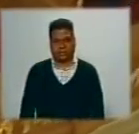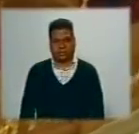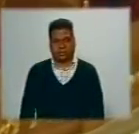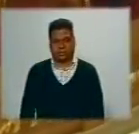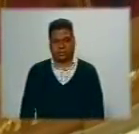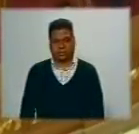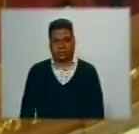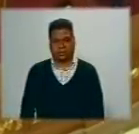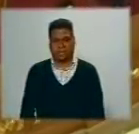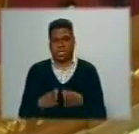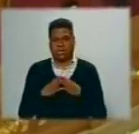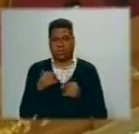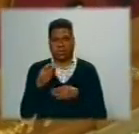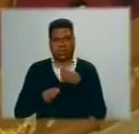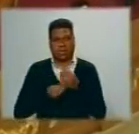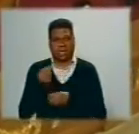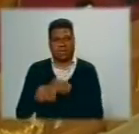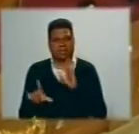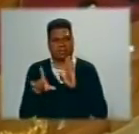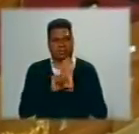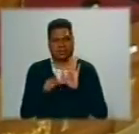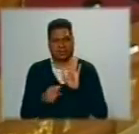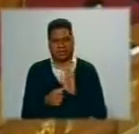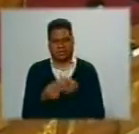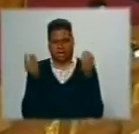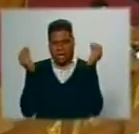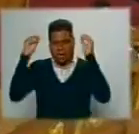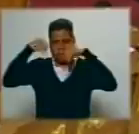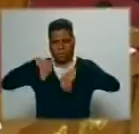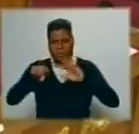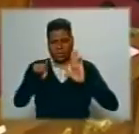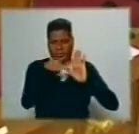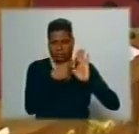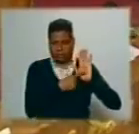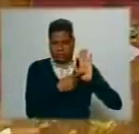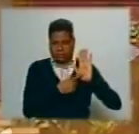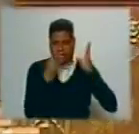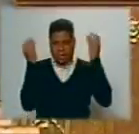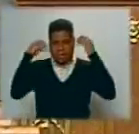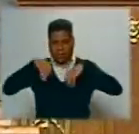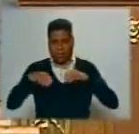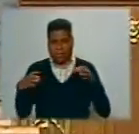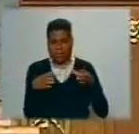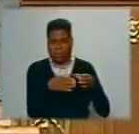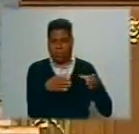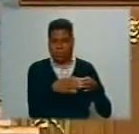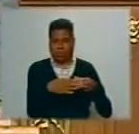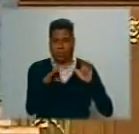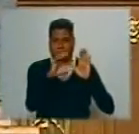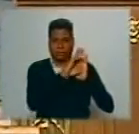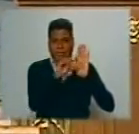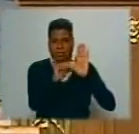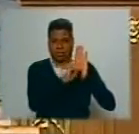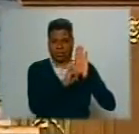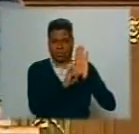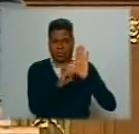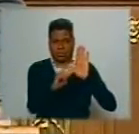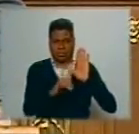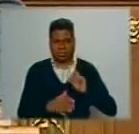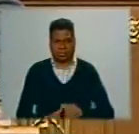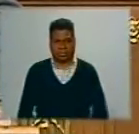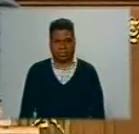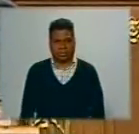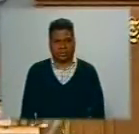que implica la ley de precios acordados aprobada por esta Asamblea Nacional Constituyente,